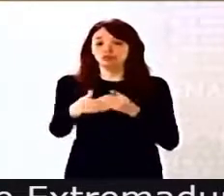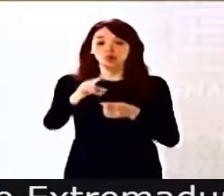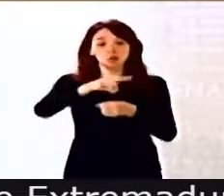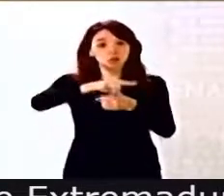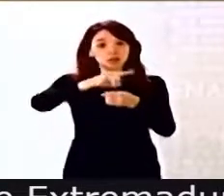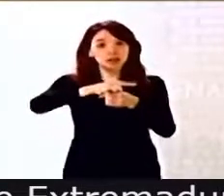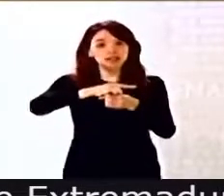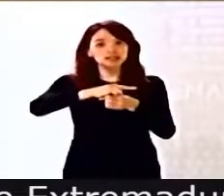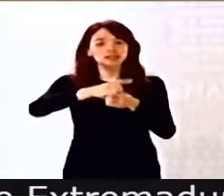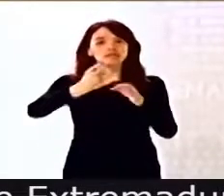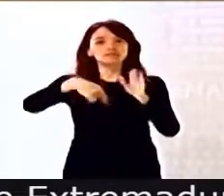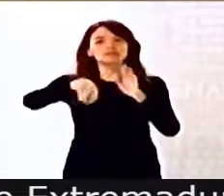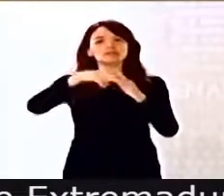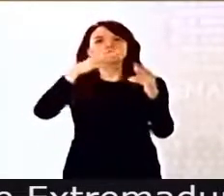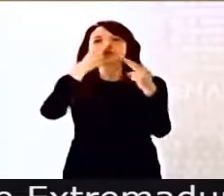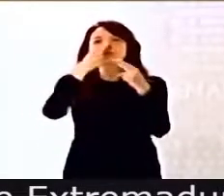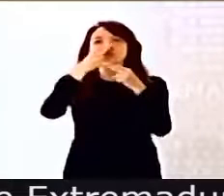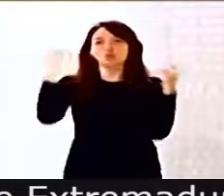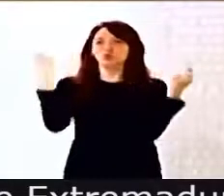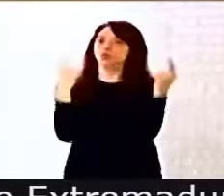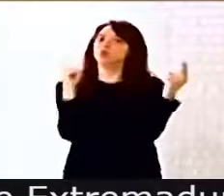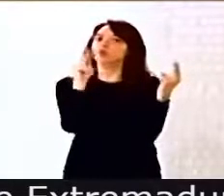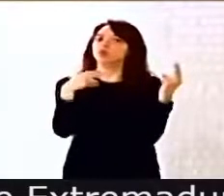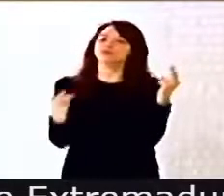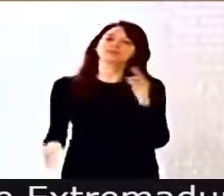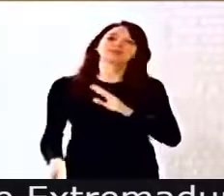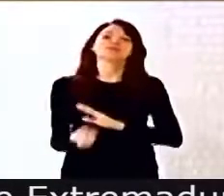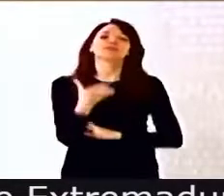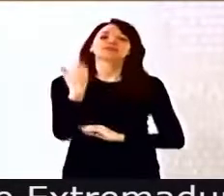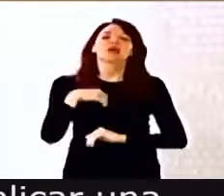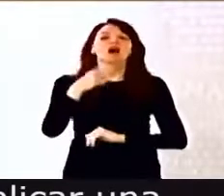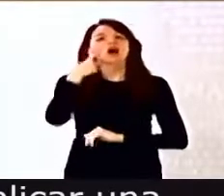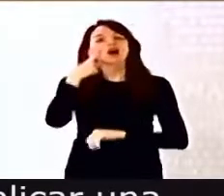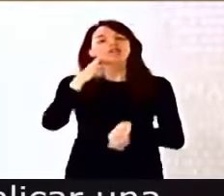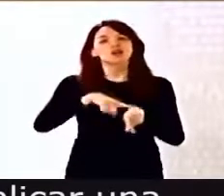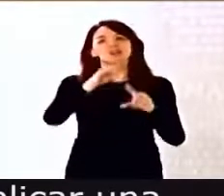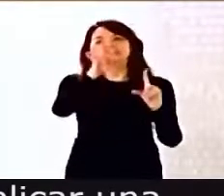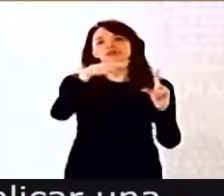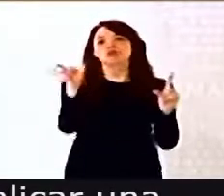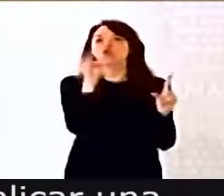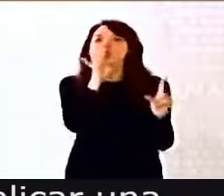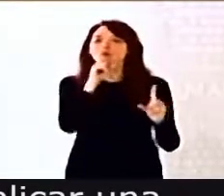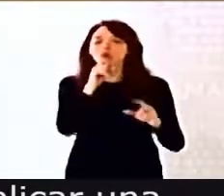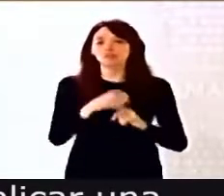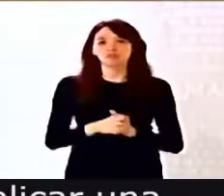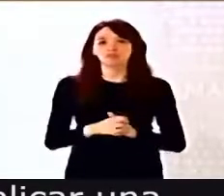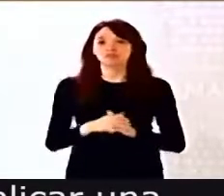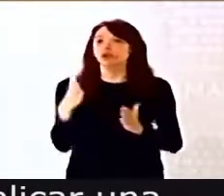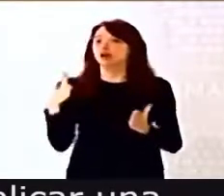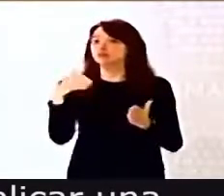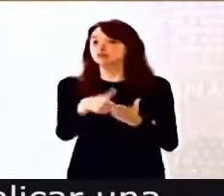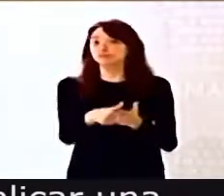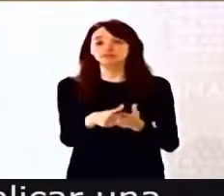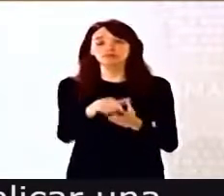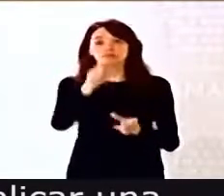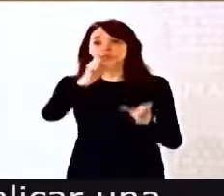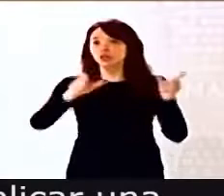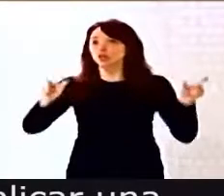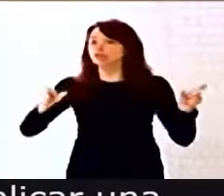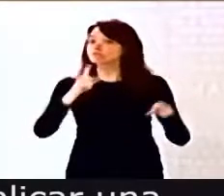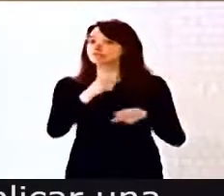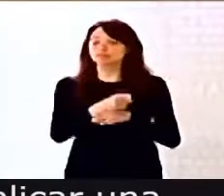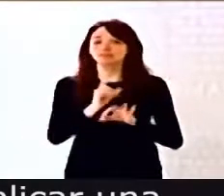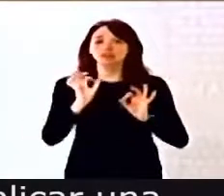podremos publicar probablemente una resolución cómo quedarían las franjas horarias. De momento, la población tiene las franjas horarias que